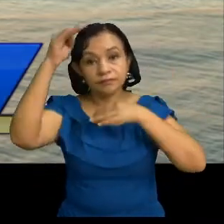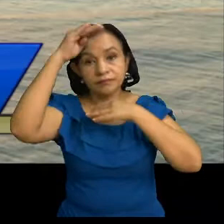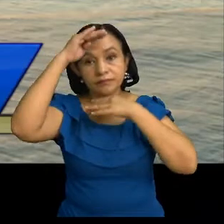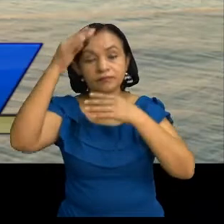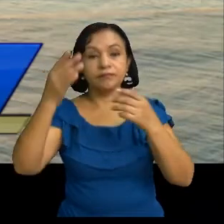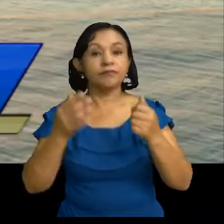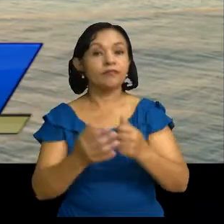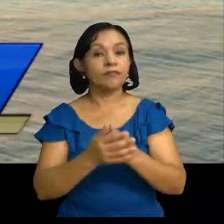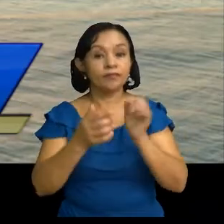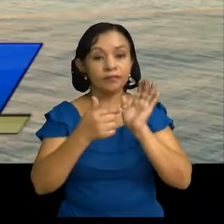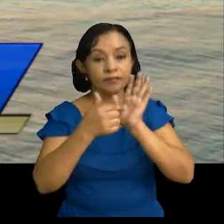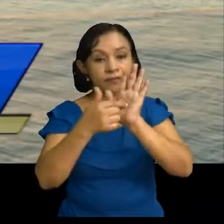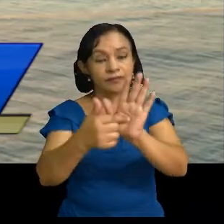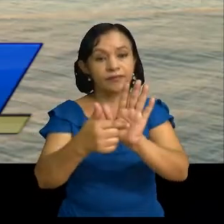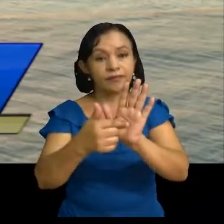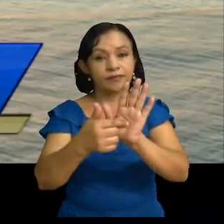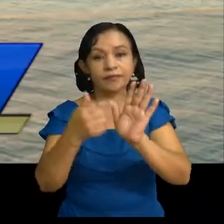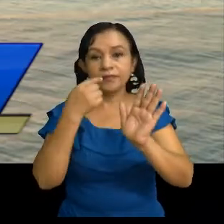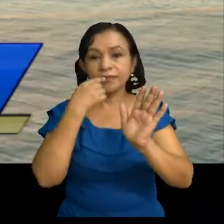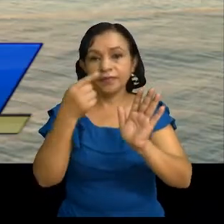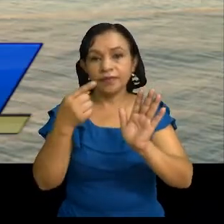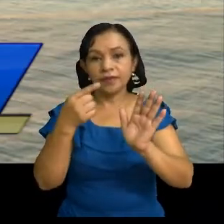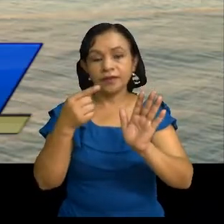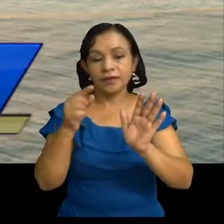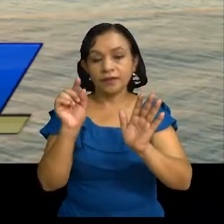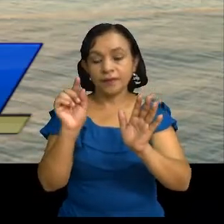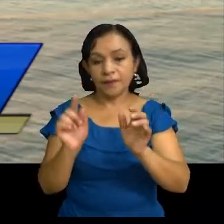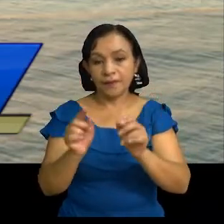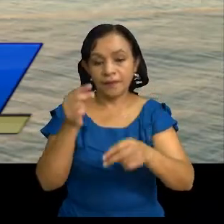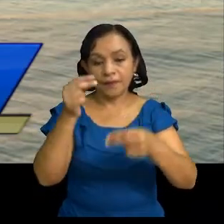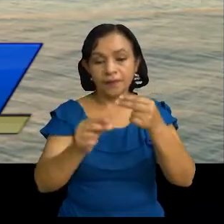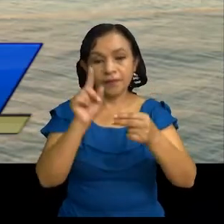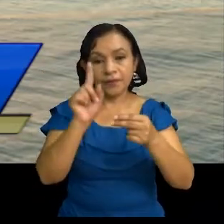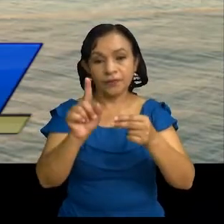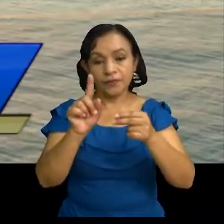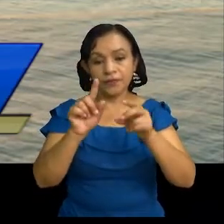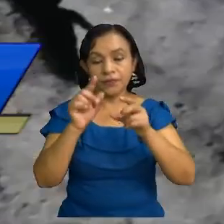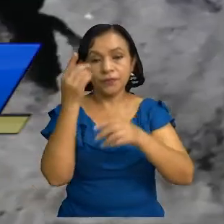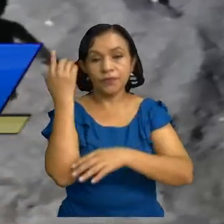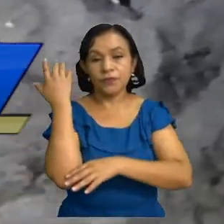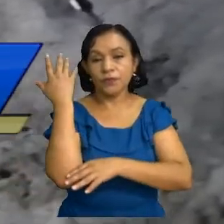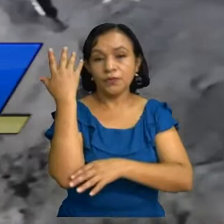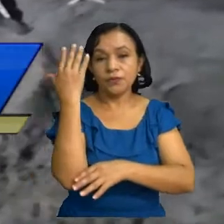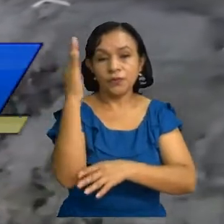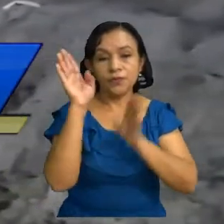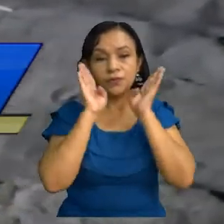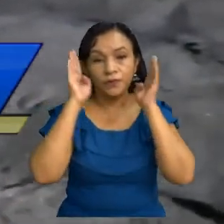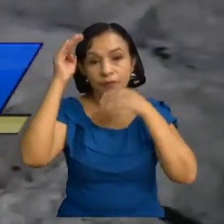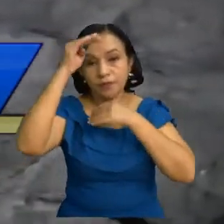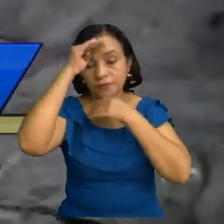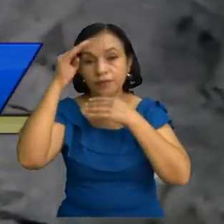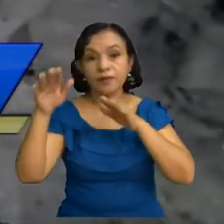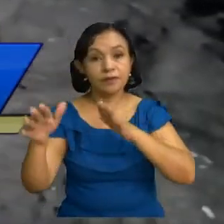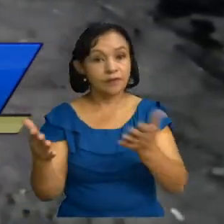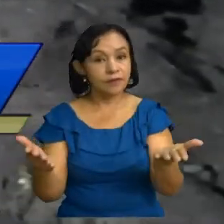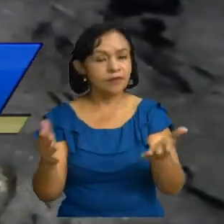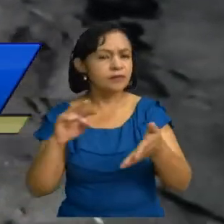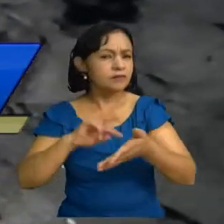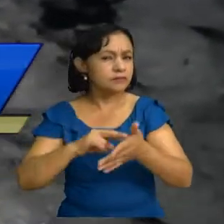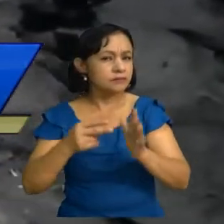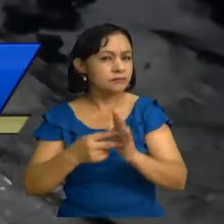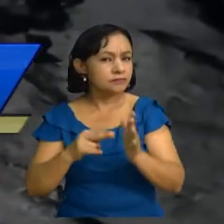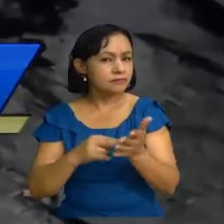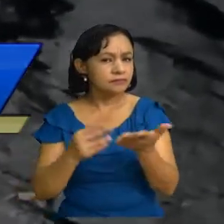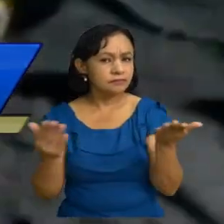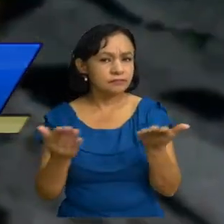nosotros ahorita ya vamos a declarar el primer circuito de reservas silvestres privadas que es eso bueno que ya